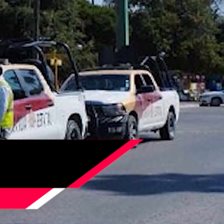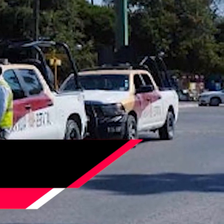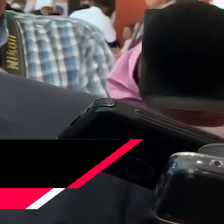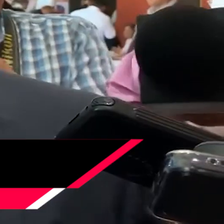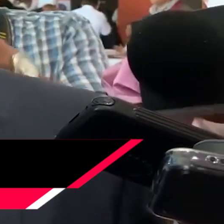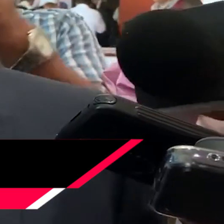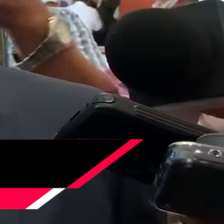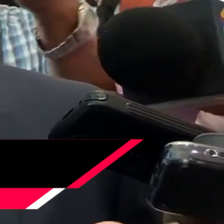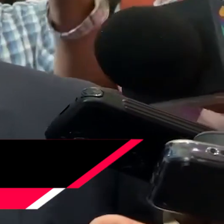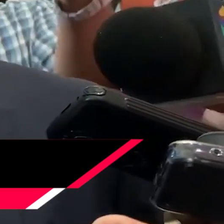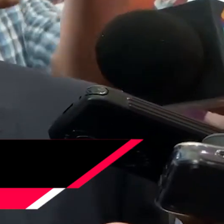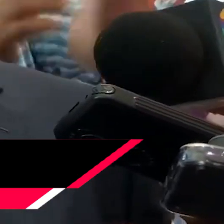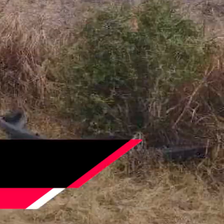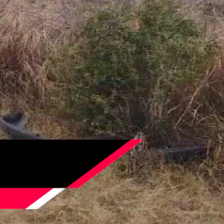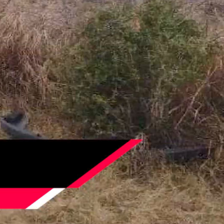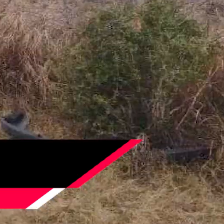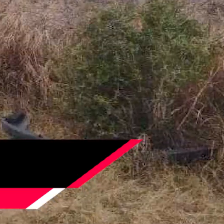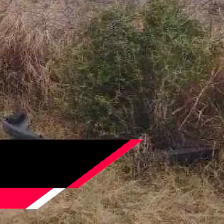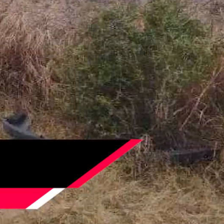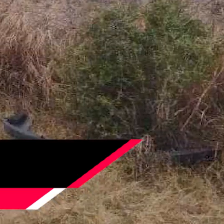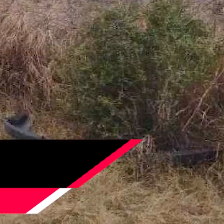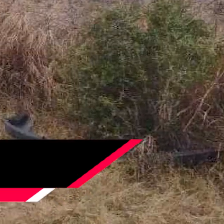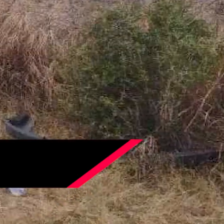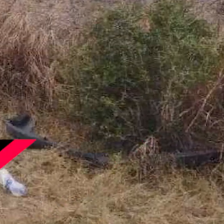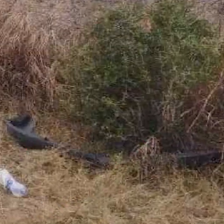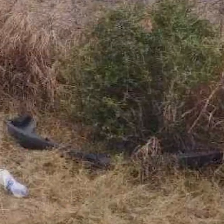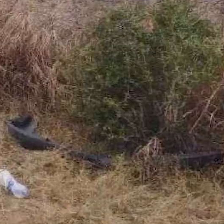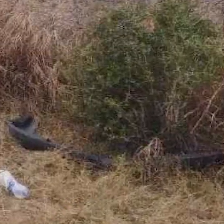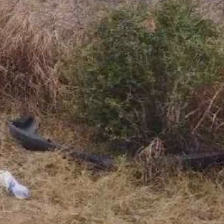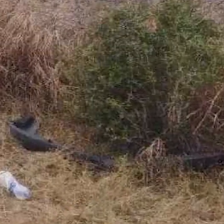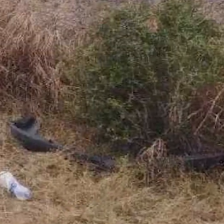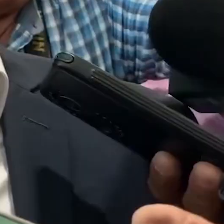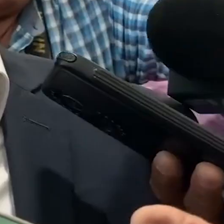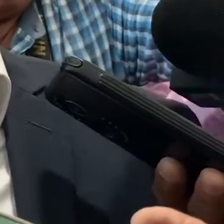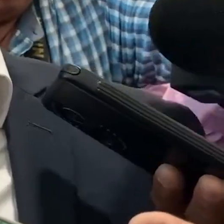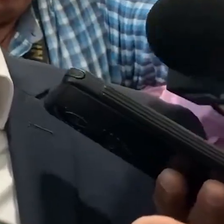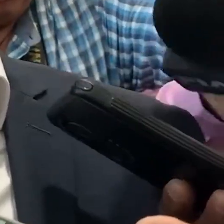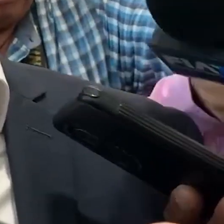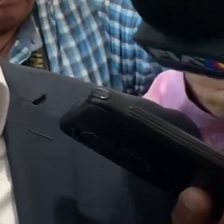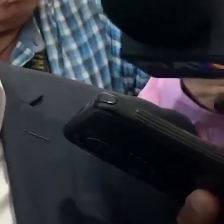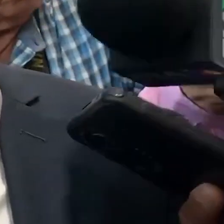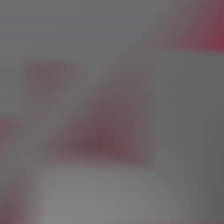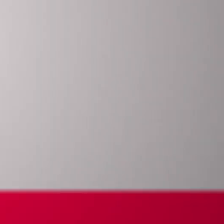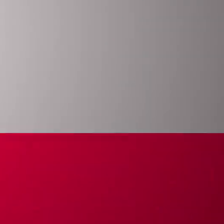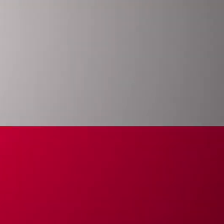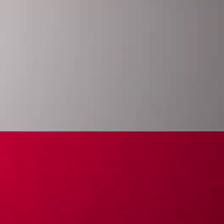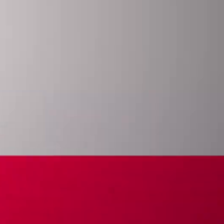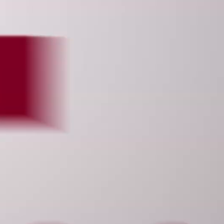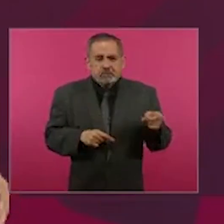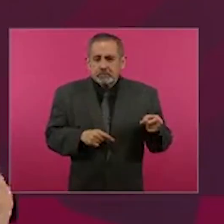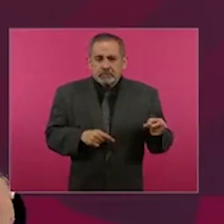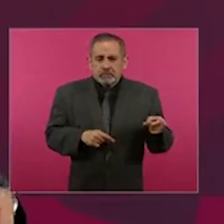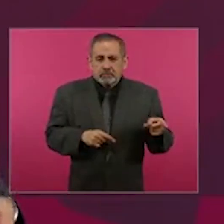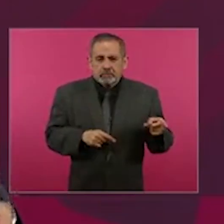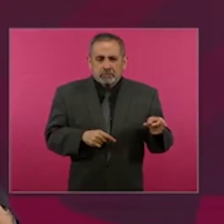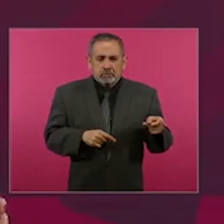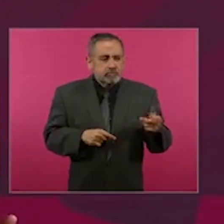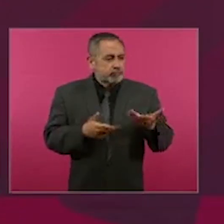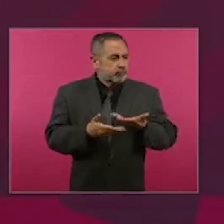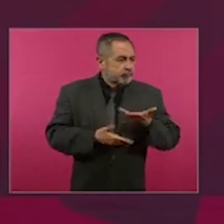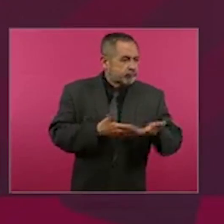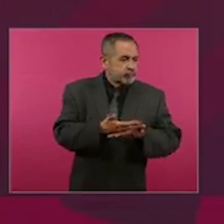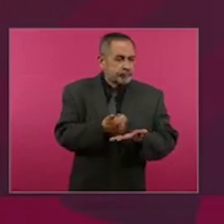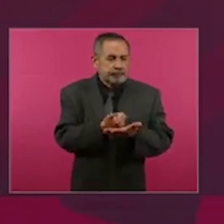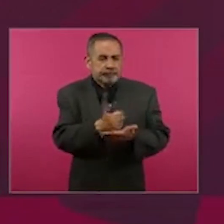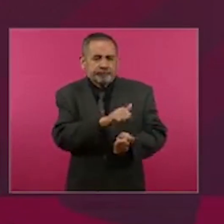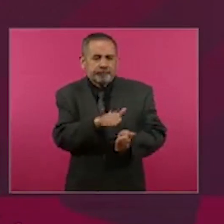que la frontera de Tamaulipas sigue viviendo un escenario complicado. Es actuar. Claro, es actuar y ya. López Obrador ahora